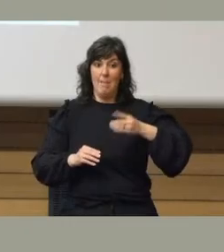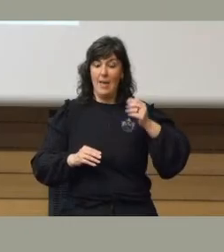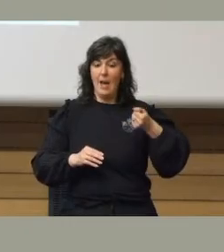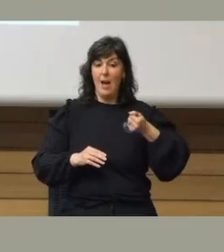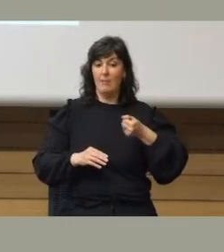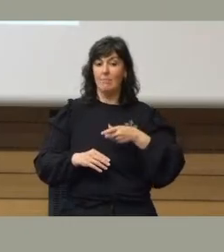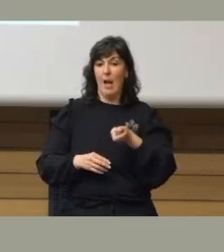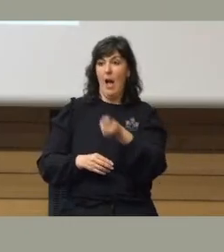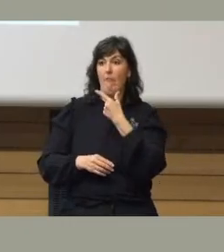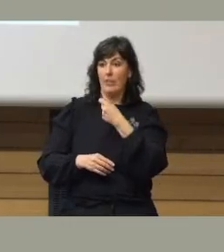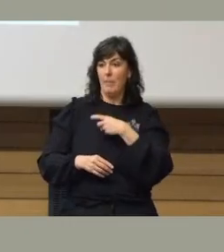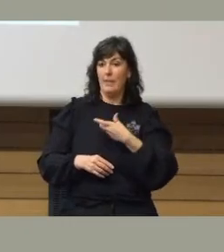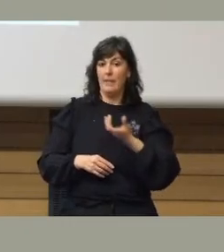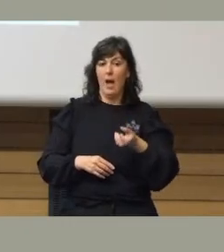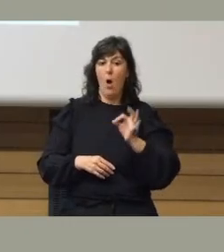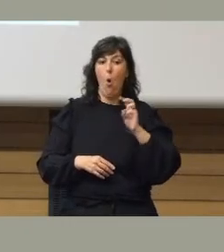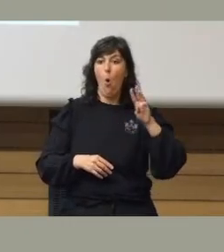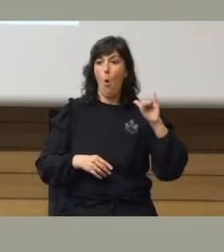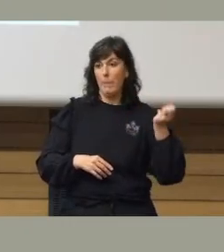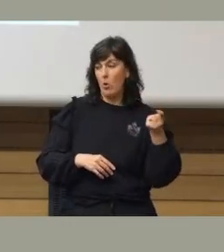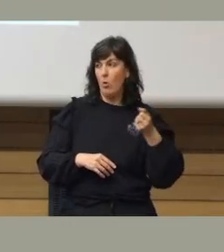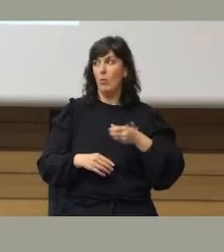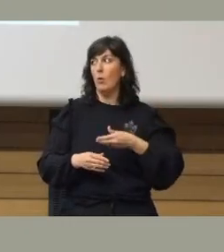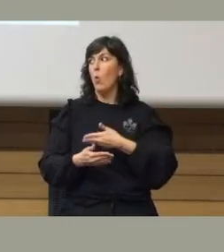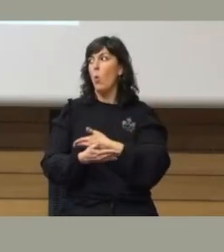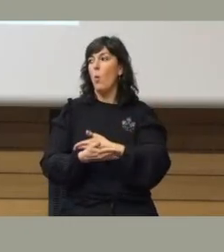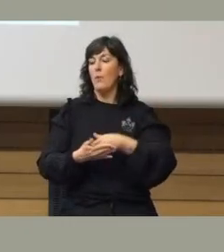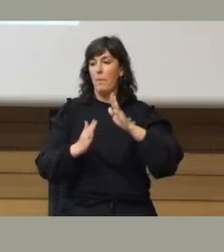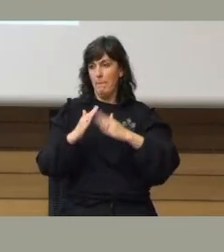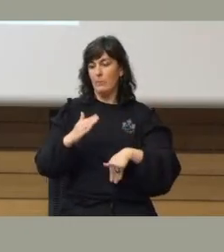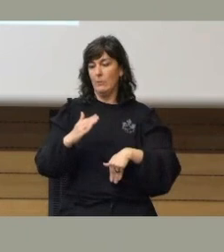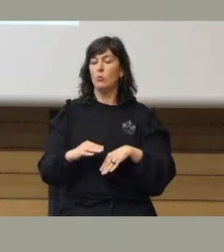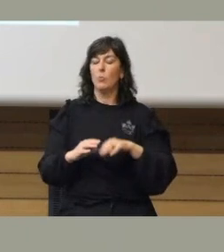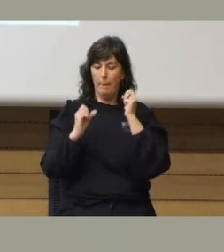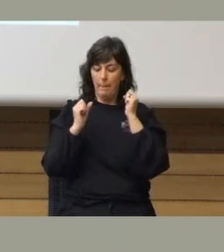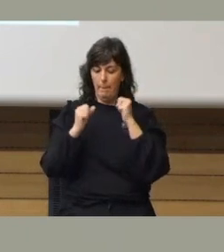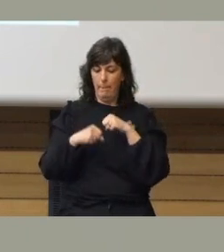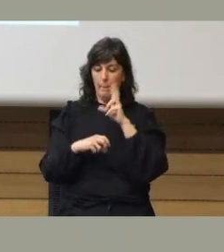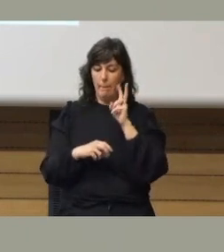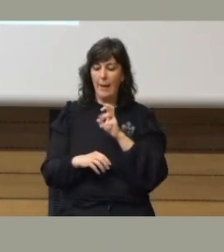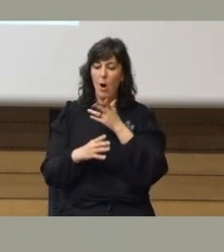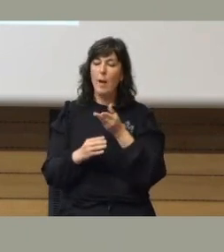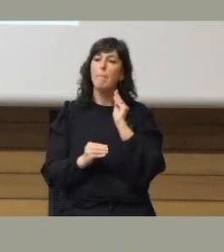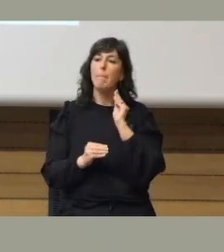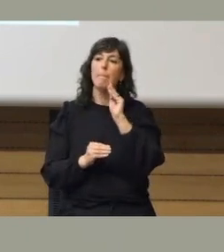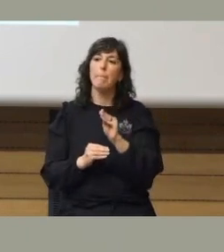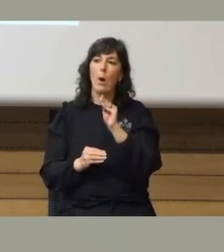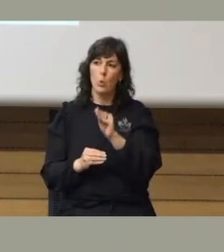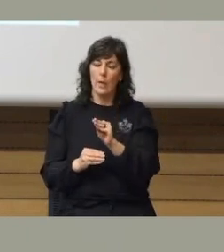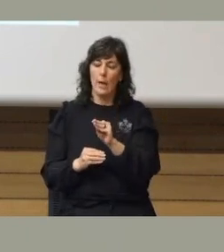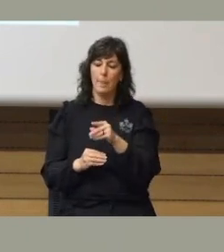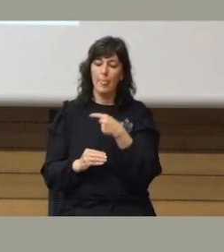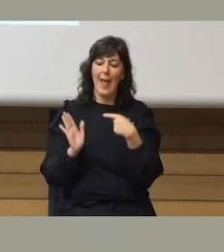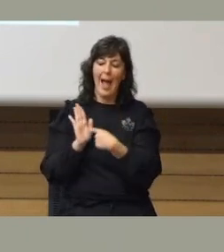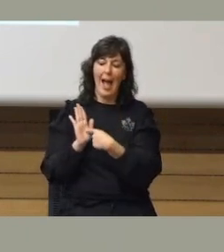Y opiáceos, menos de 1 millón. Vale, ahora hicimos una pregunta. Aquí hay más de 30 millones